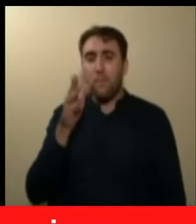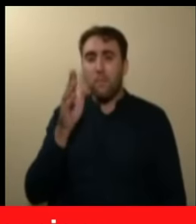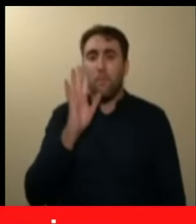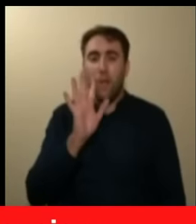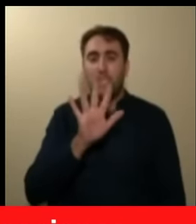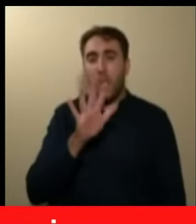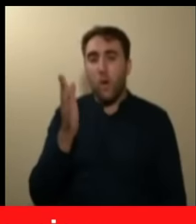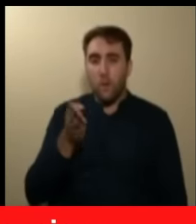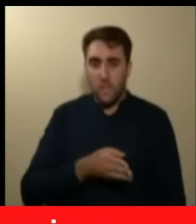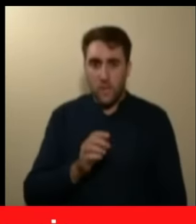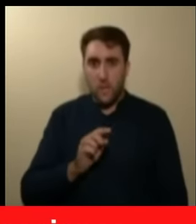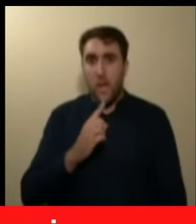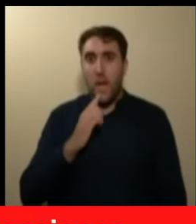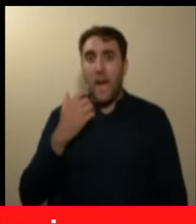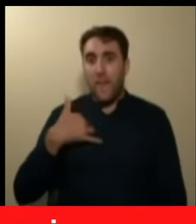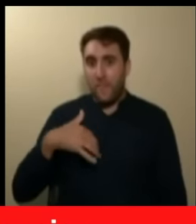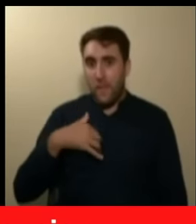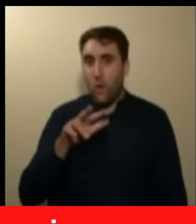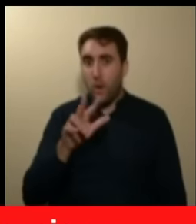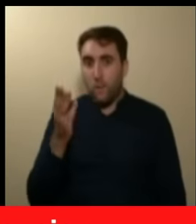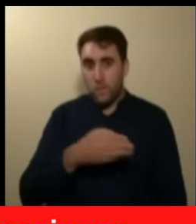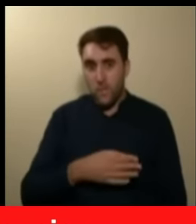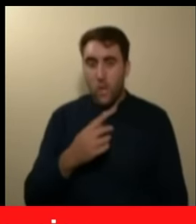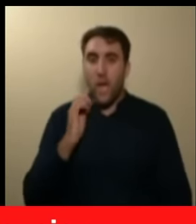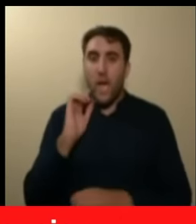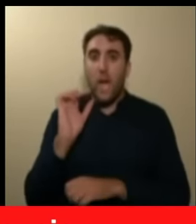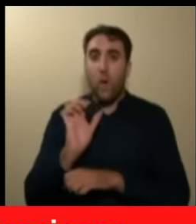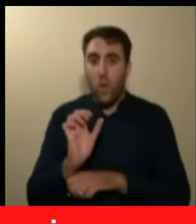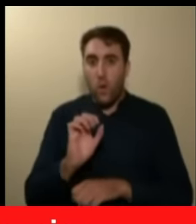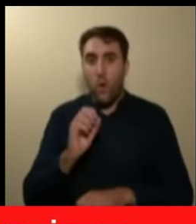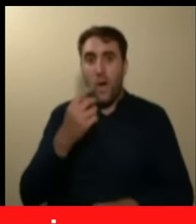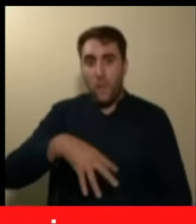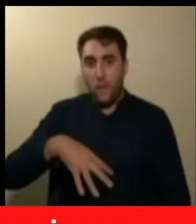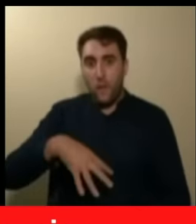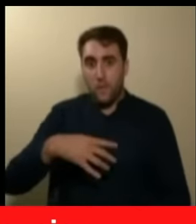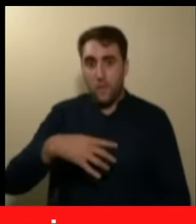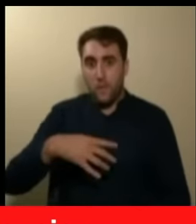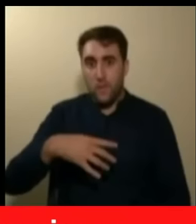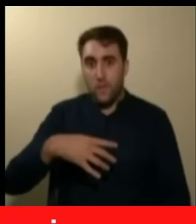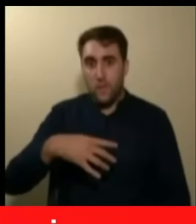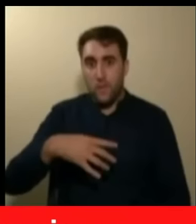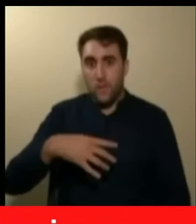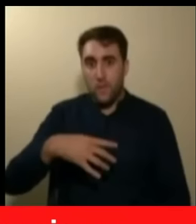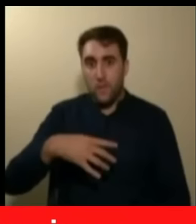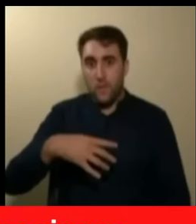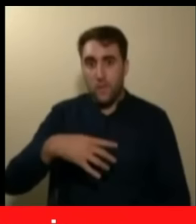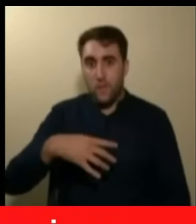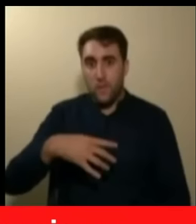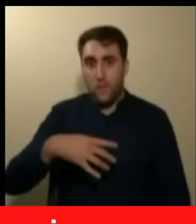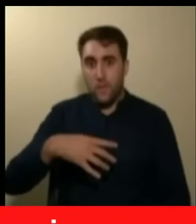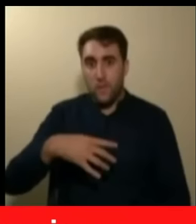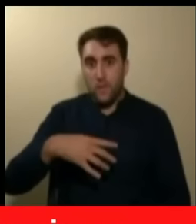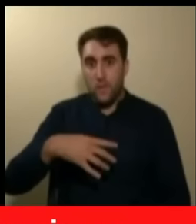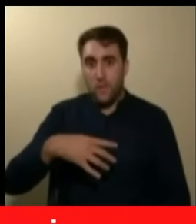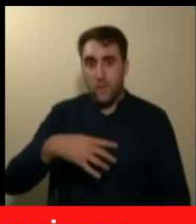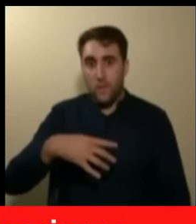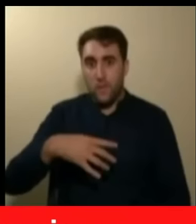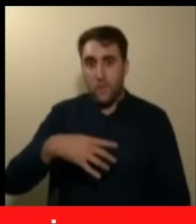un 5%, en la Argentina un 3%, en Ecuador un 14%, en Estados Unidos un 27%, en España, en Madrid un 18% y en